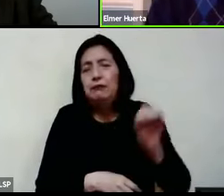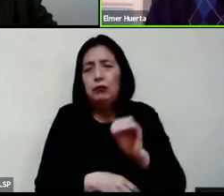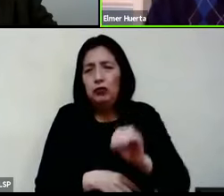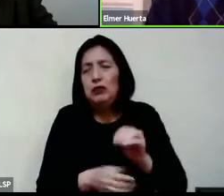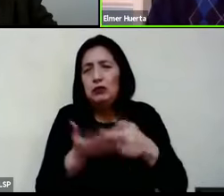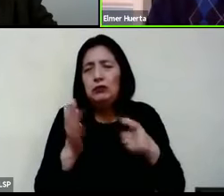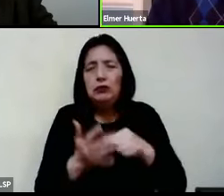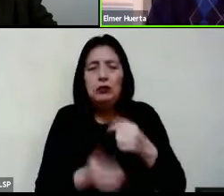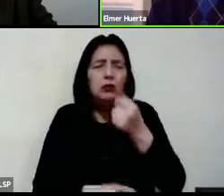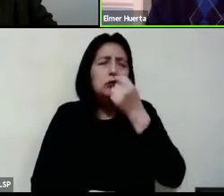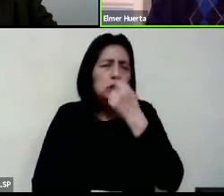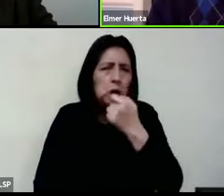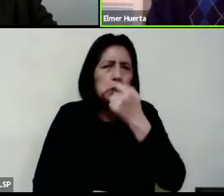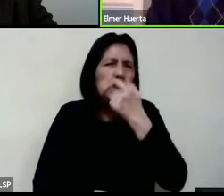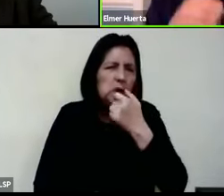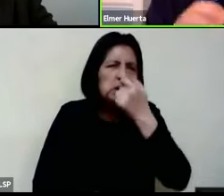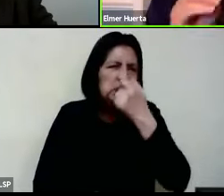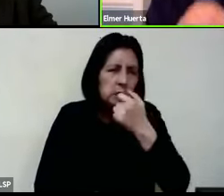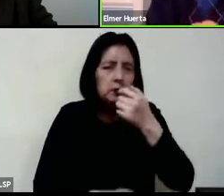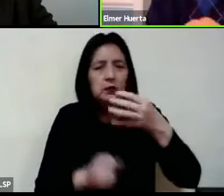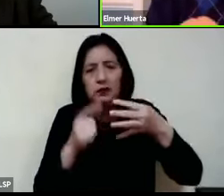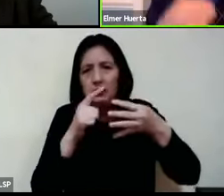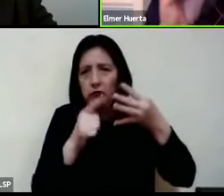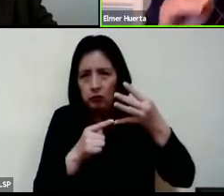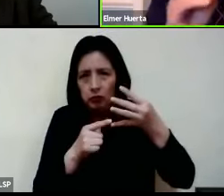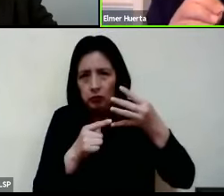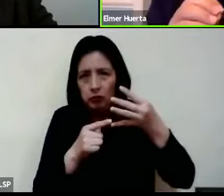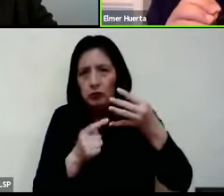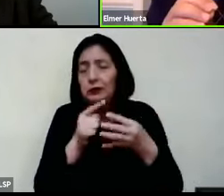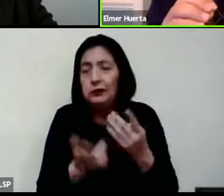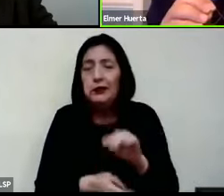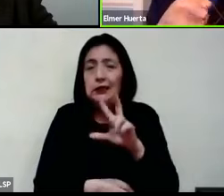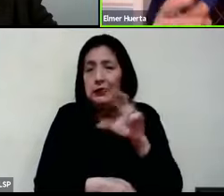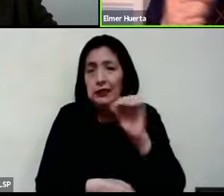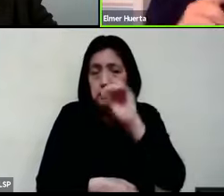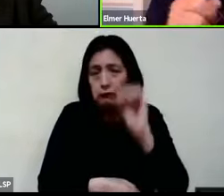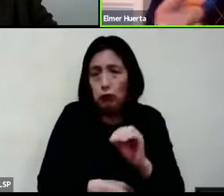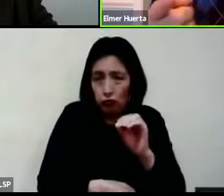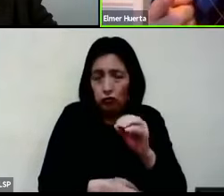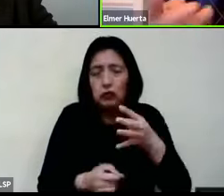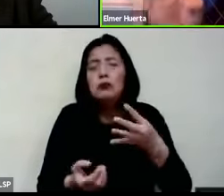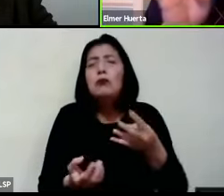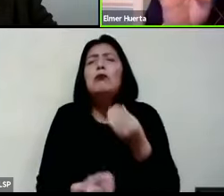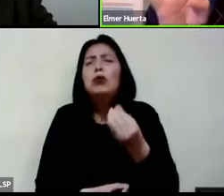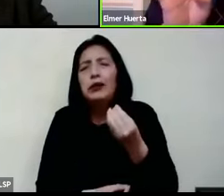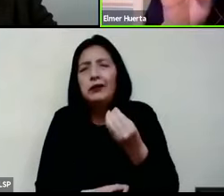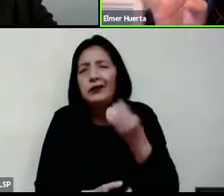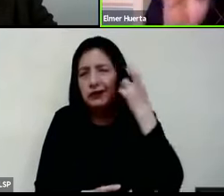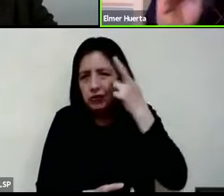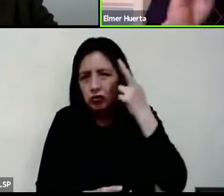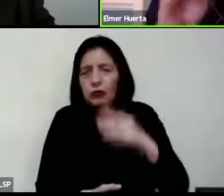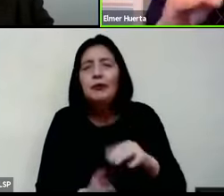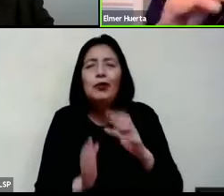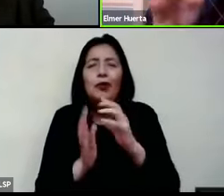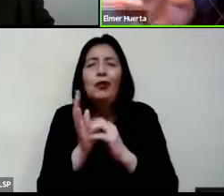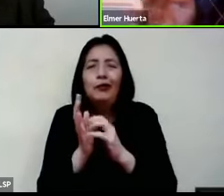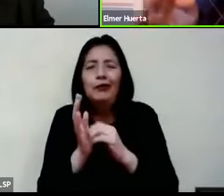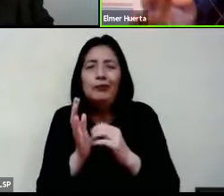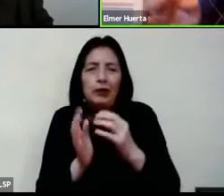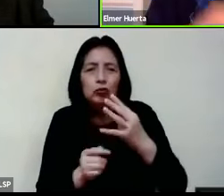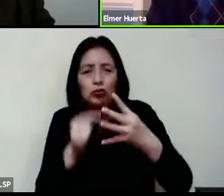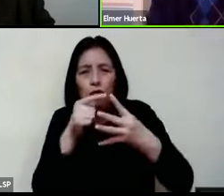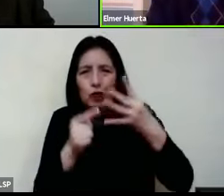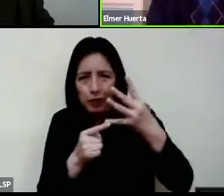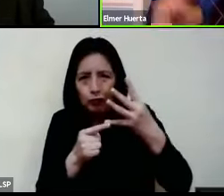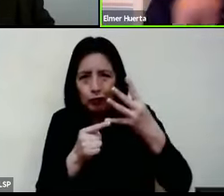los resfríos. Los resfríos, 30% de ellos son causados por esos 4 miembros